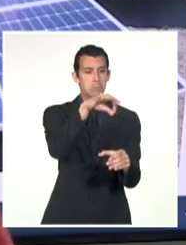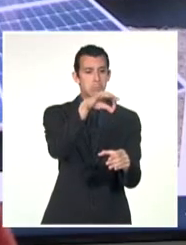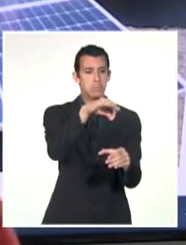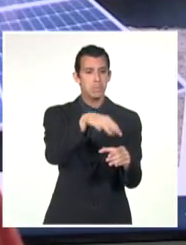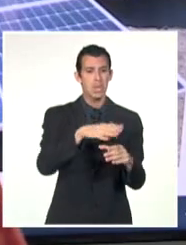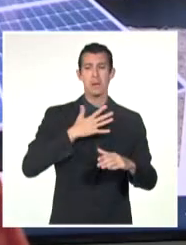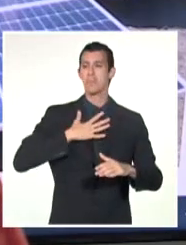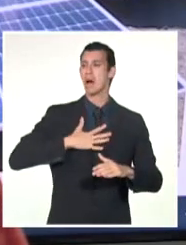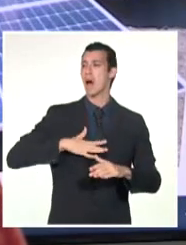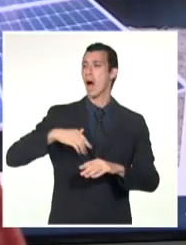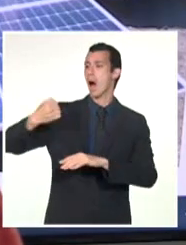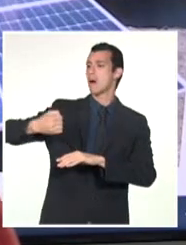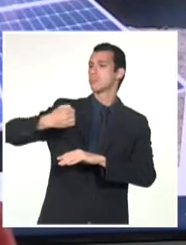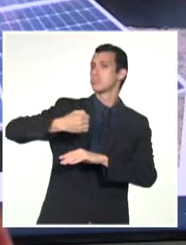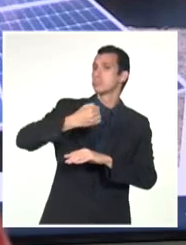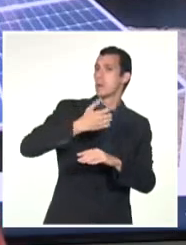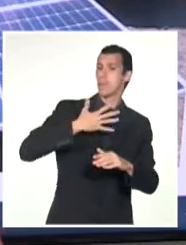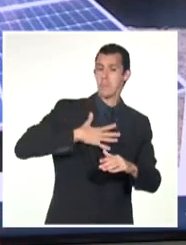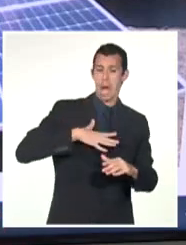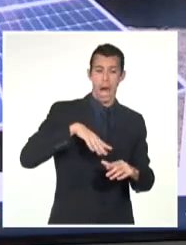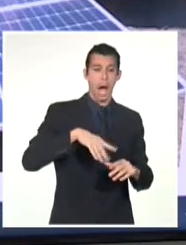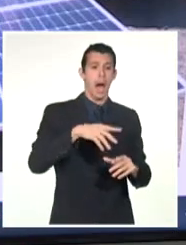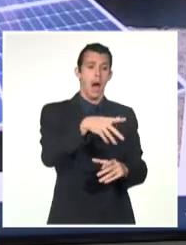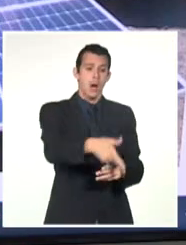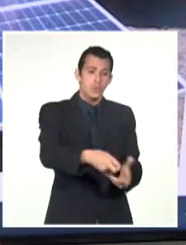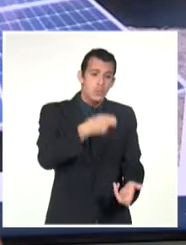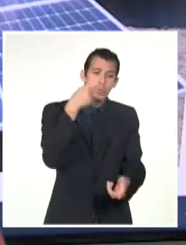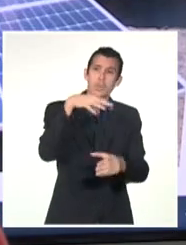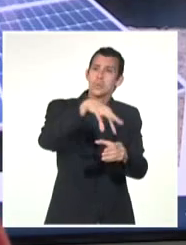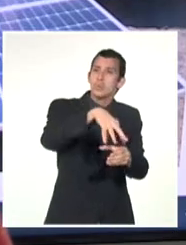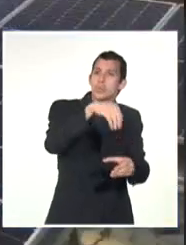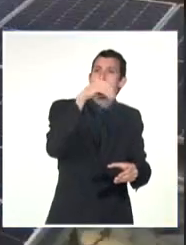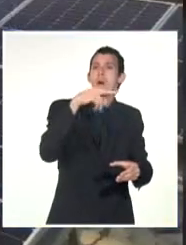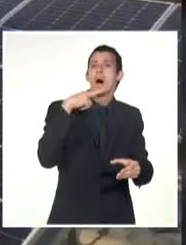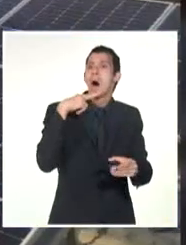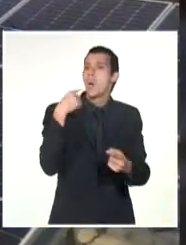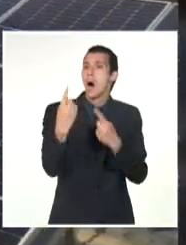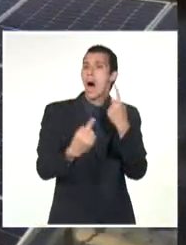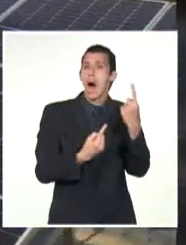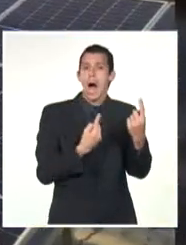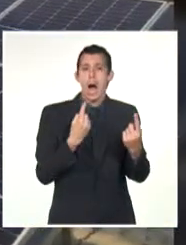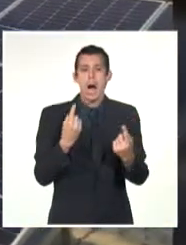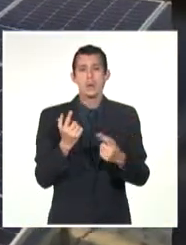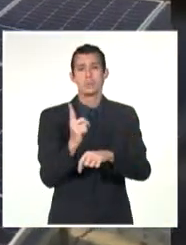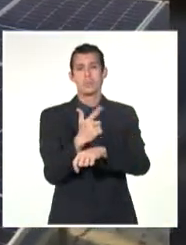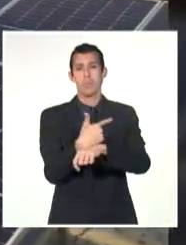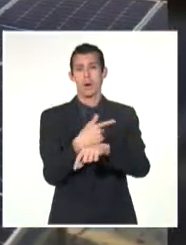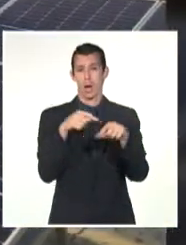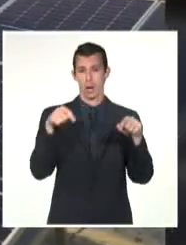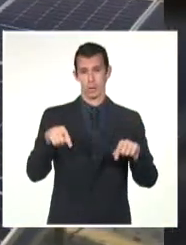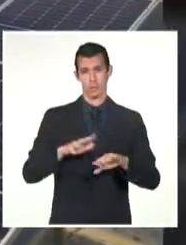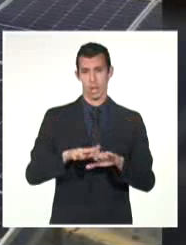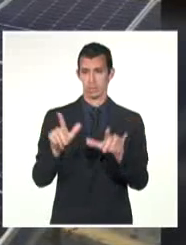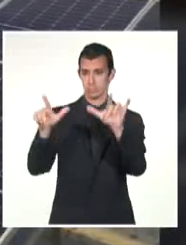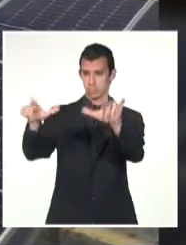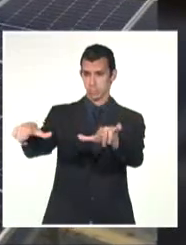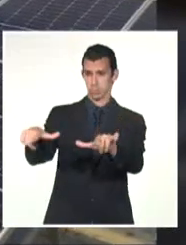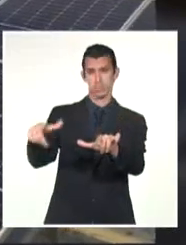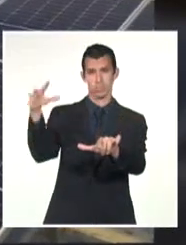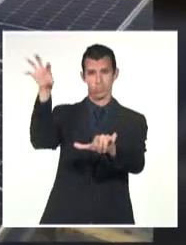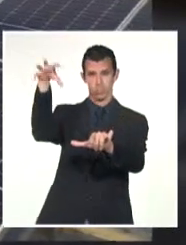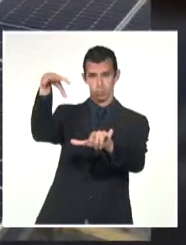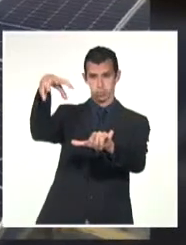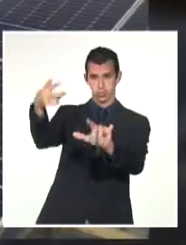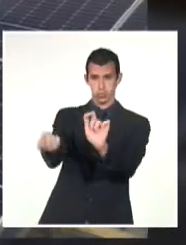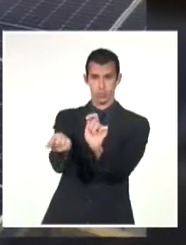años que no podíamos lograr reponer equipo por la situación financiera que viene atravesando el país. En estos sistemas resaltan sus